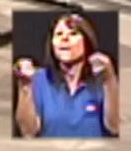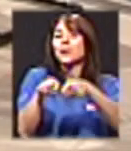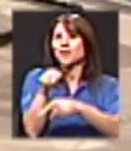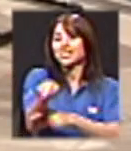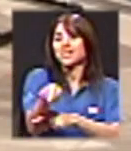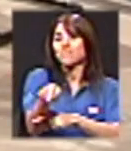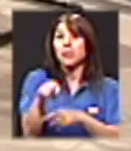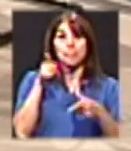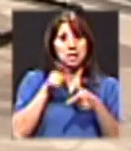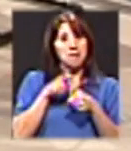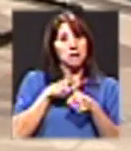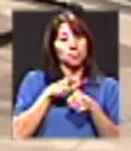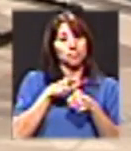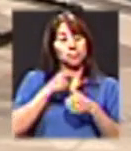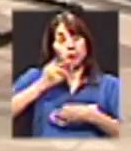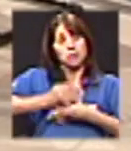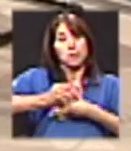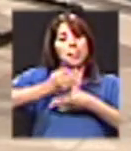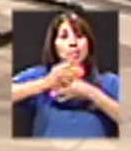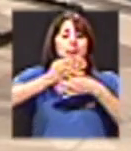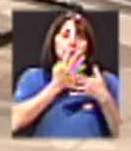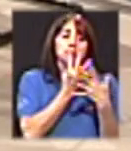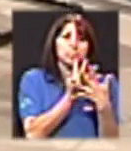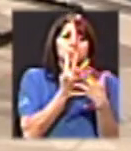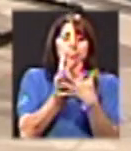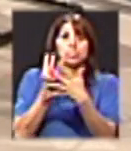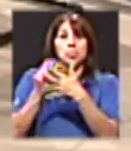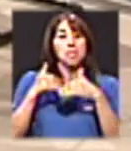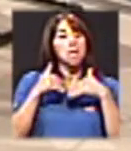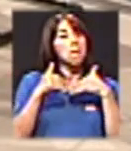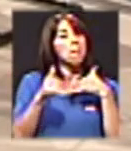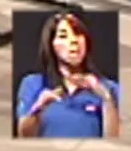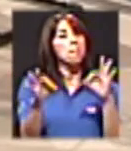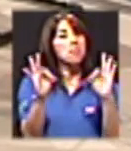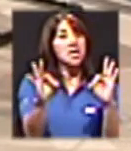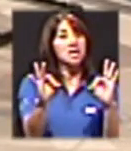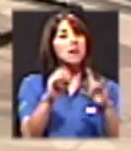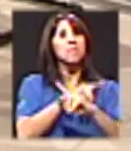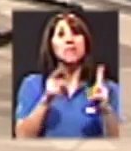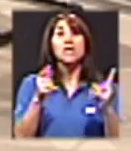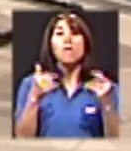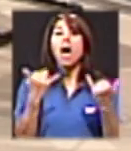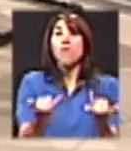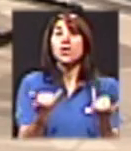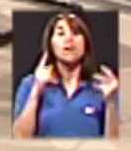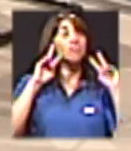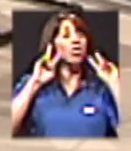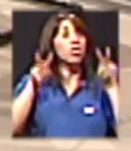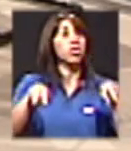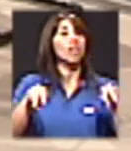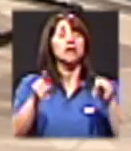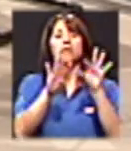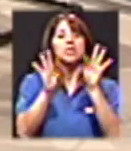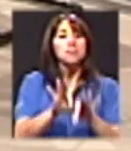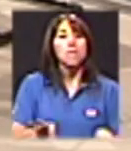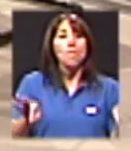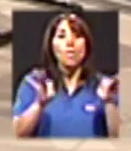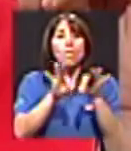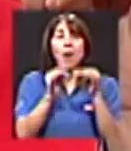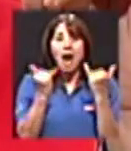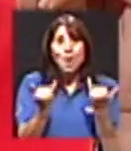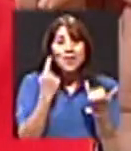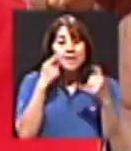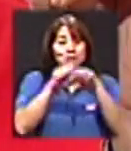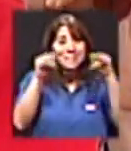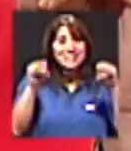espacio y todo, y lo descuidaron. Y lo descuidaron como descuidar el jardín. Y lo que ahora tenemos es una vergüenza nacional.